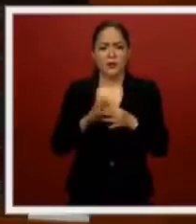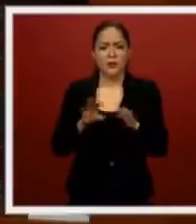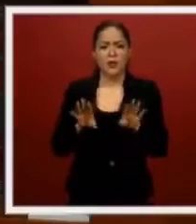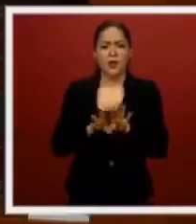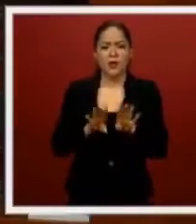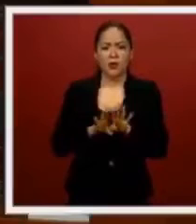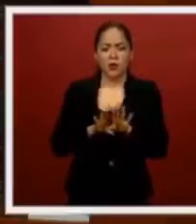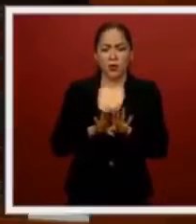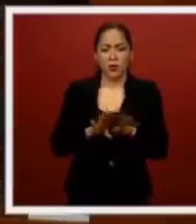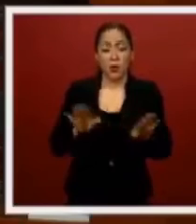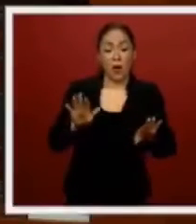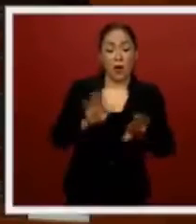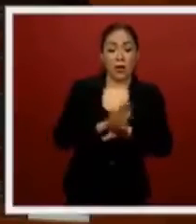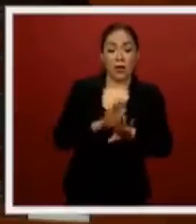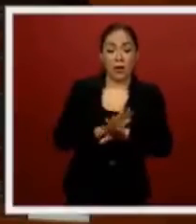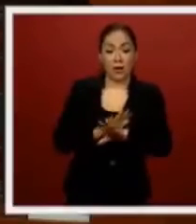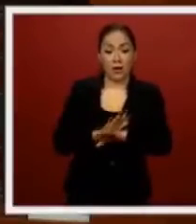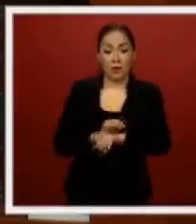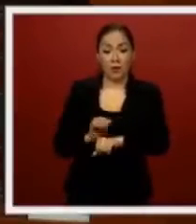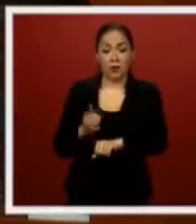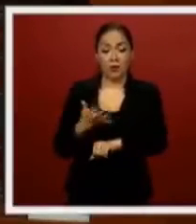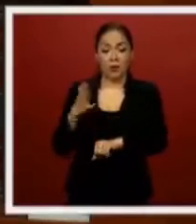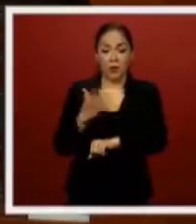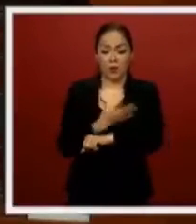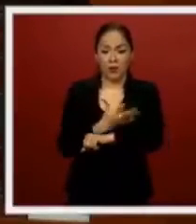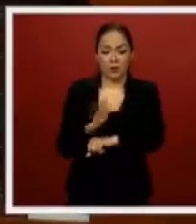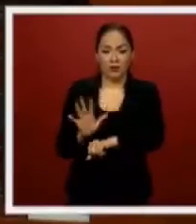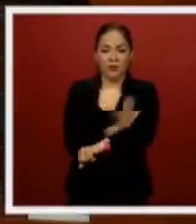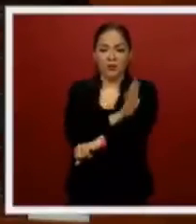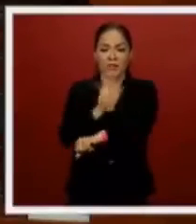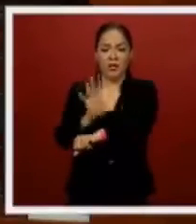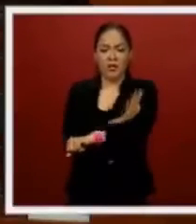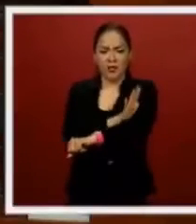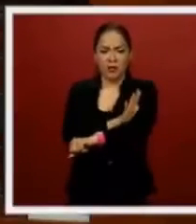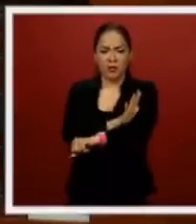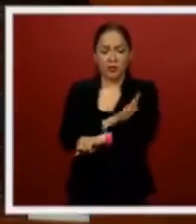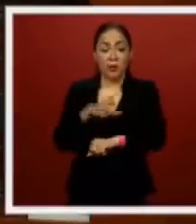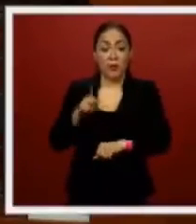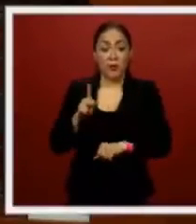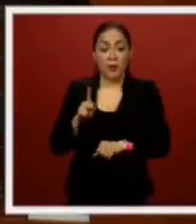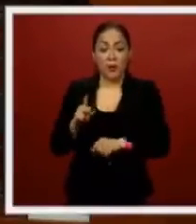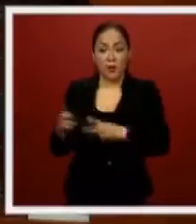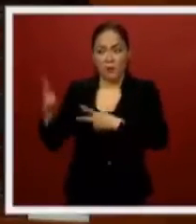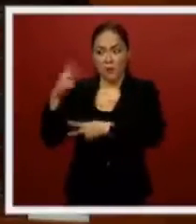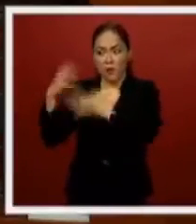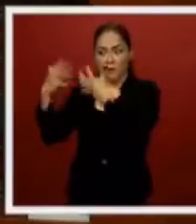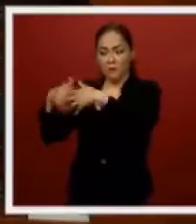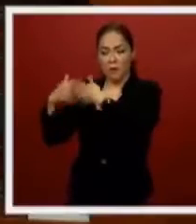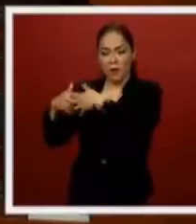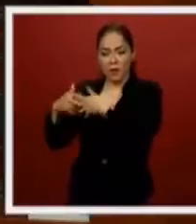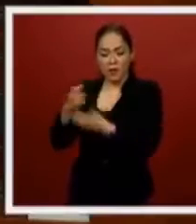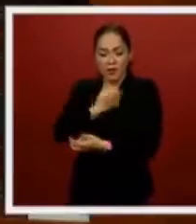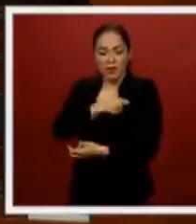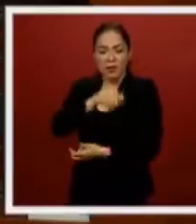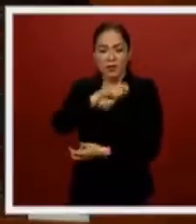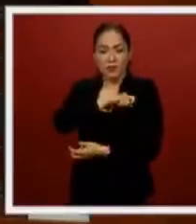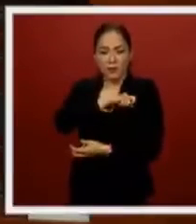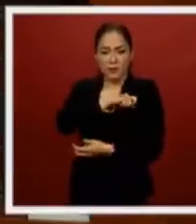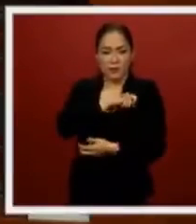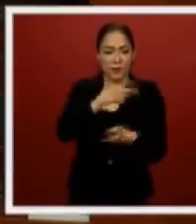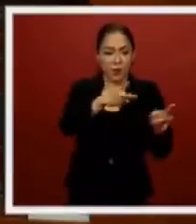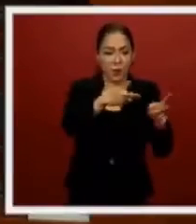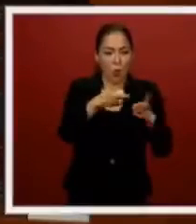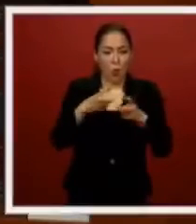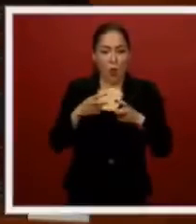eléctrica. Entonces, empresas españolas vienen y se apropian de la naturaleza. ¿De qué se apropian? Se apropian del